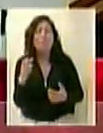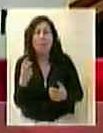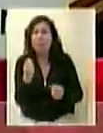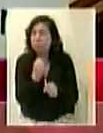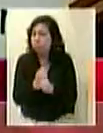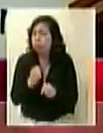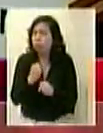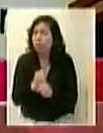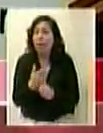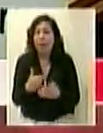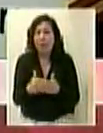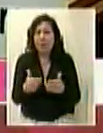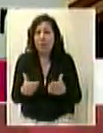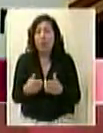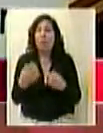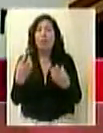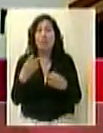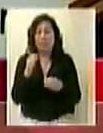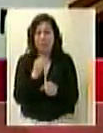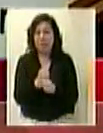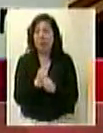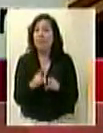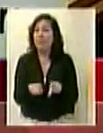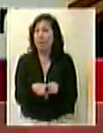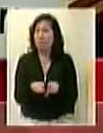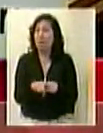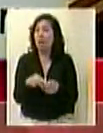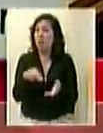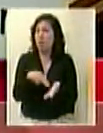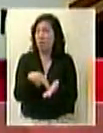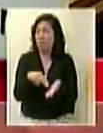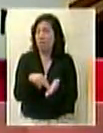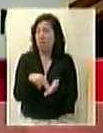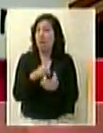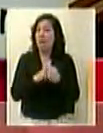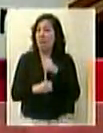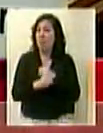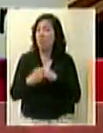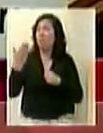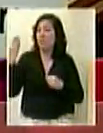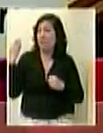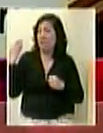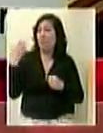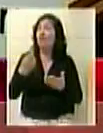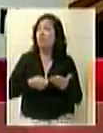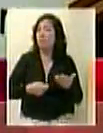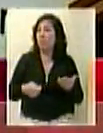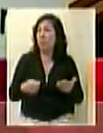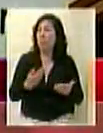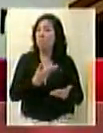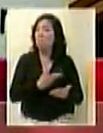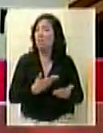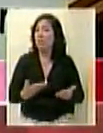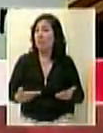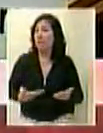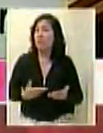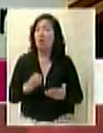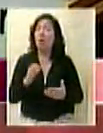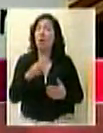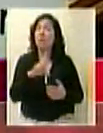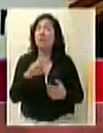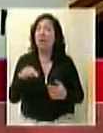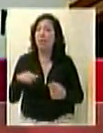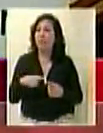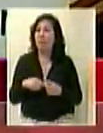la asignación anticipada de oficio. Así que desde noviembre del año pasado, firmado por nuestro presidente de la República, Ollanta